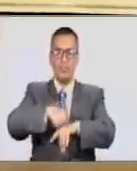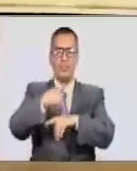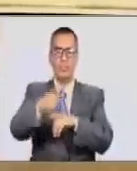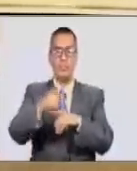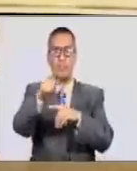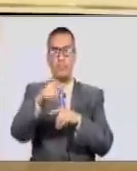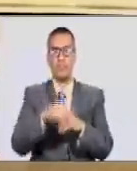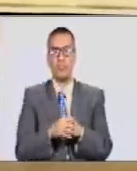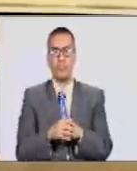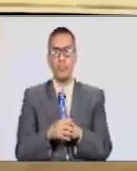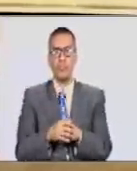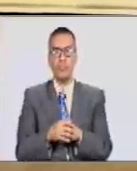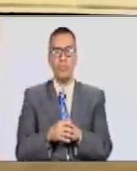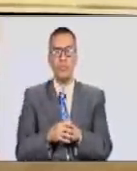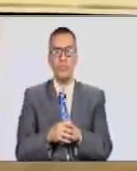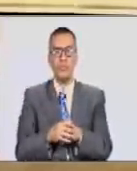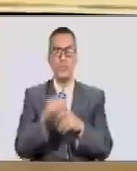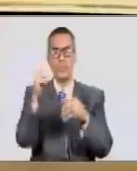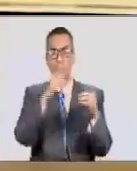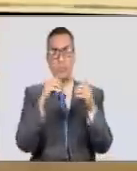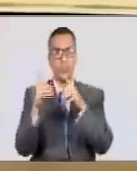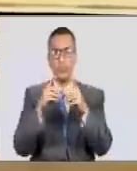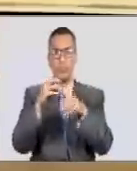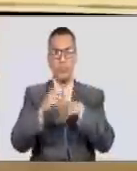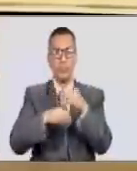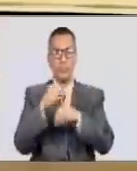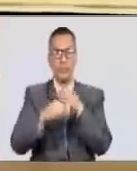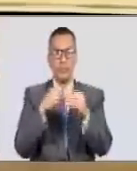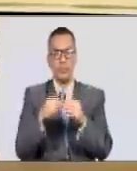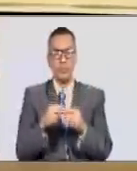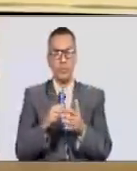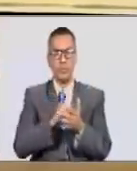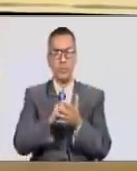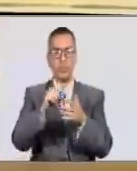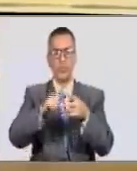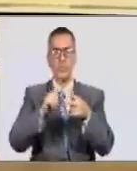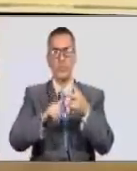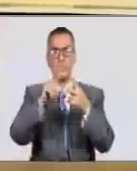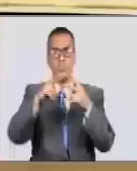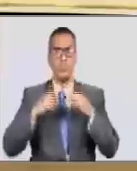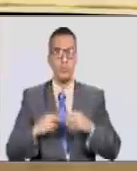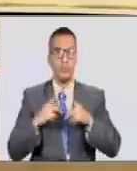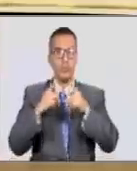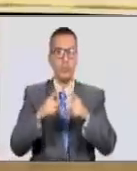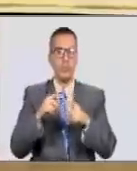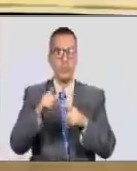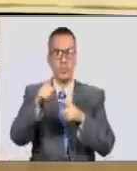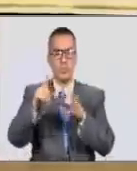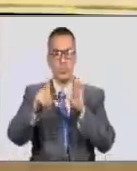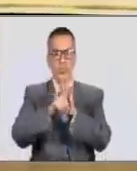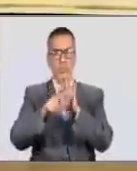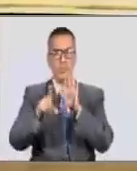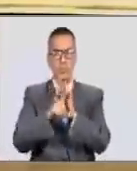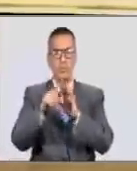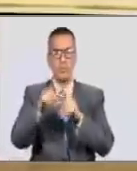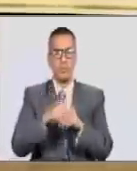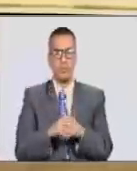de la discusión correspondiente a la segunda oportunidad de la ley